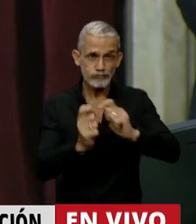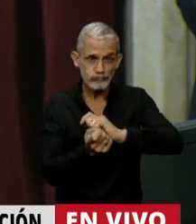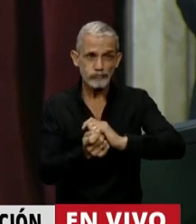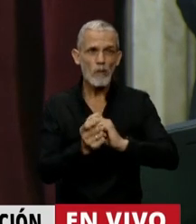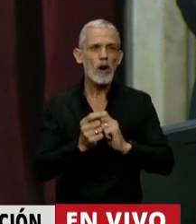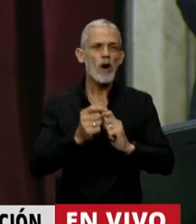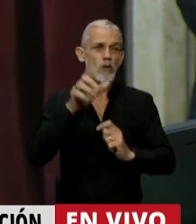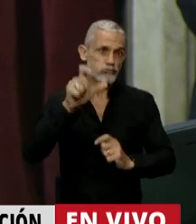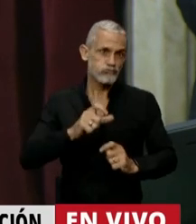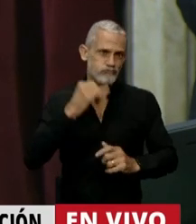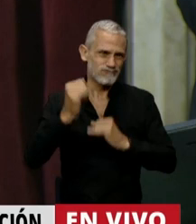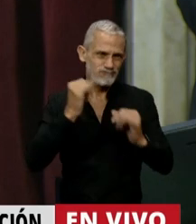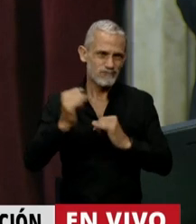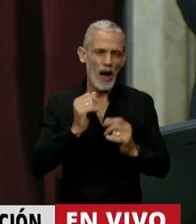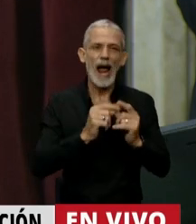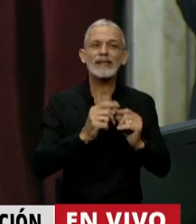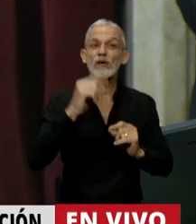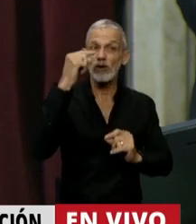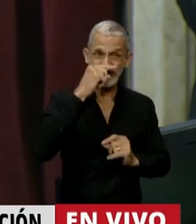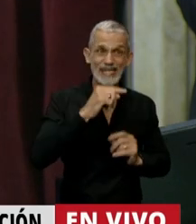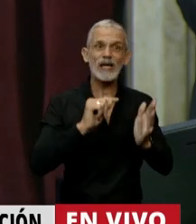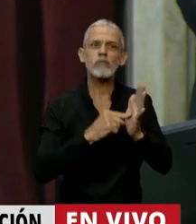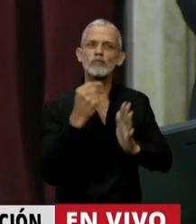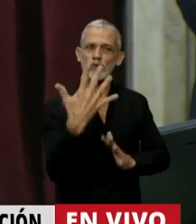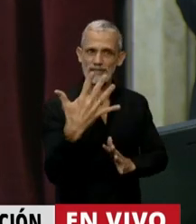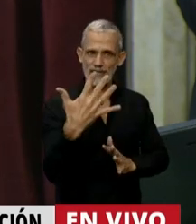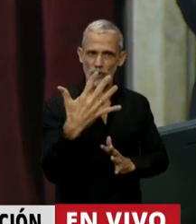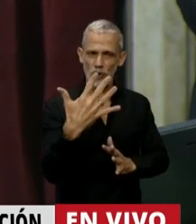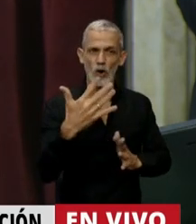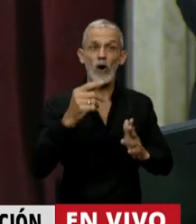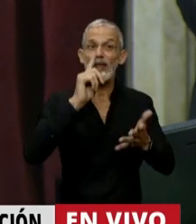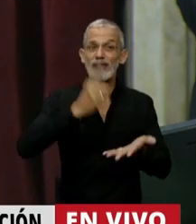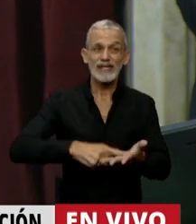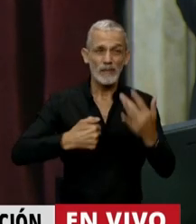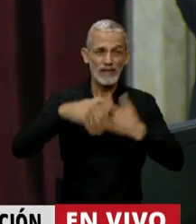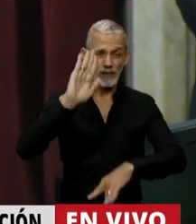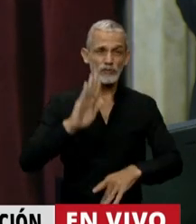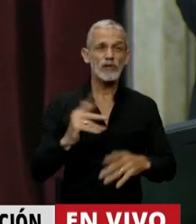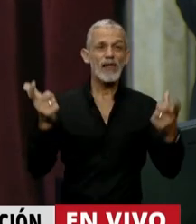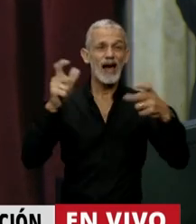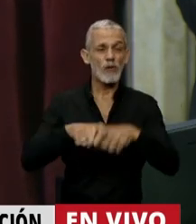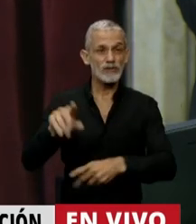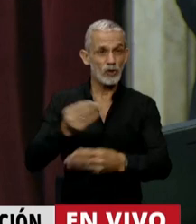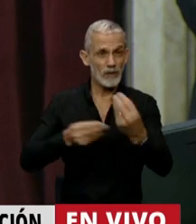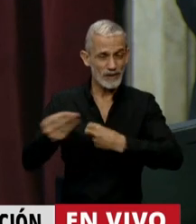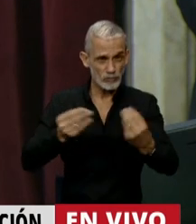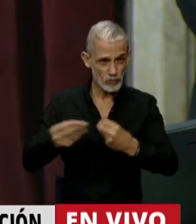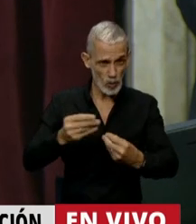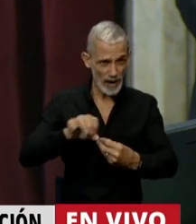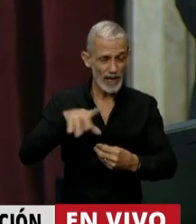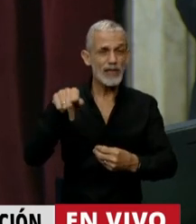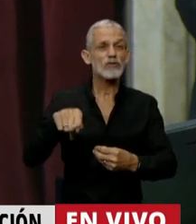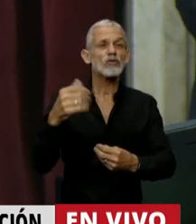por el miembro informante al artículo 7º, inciso 5, del dictamen de mayoría de la Comisión de Presupuesto y